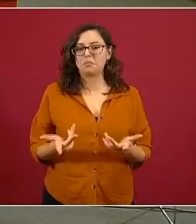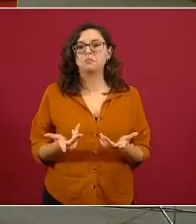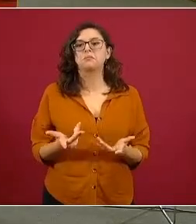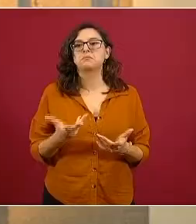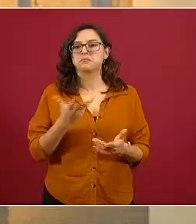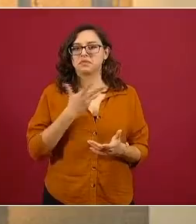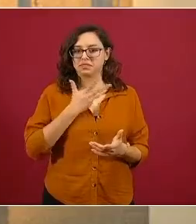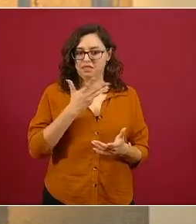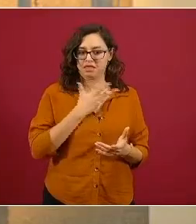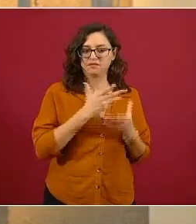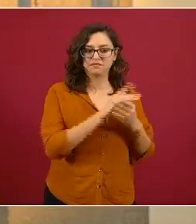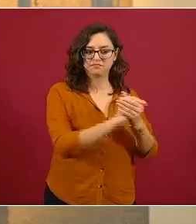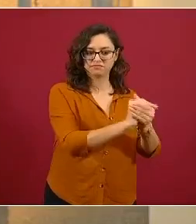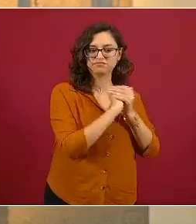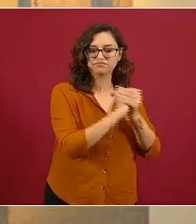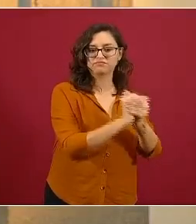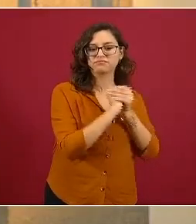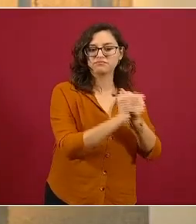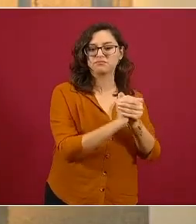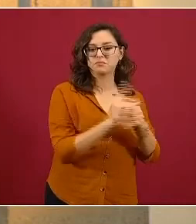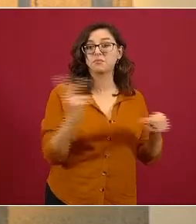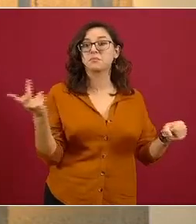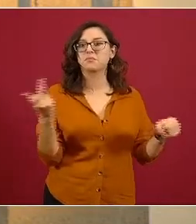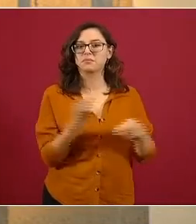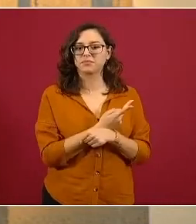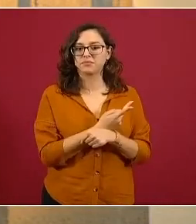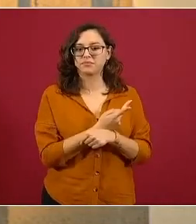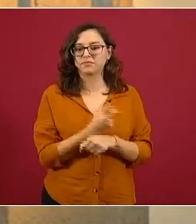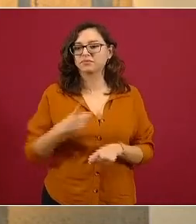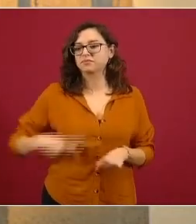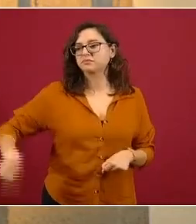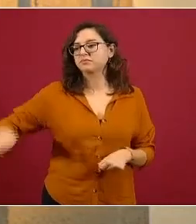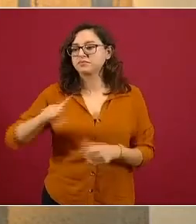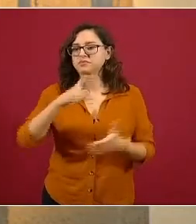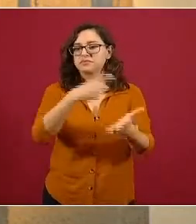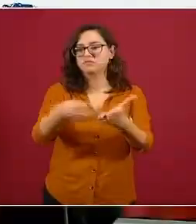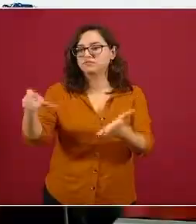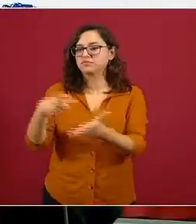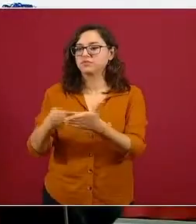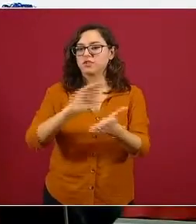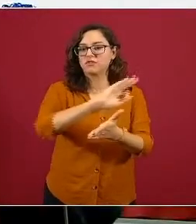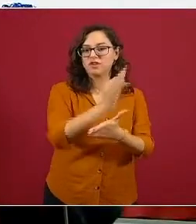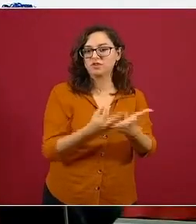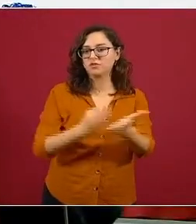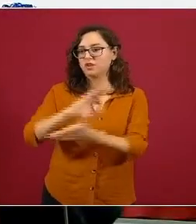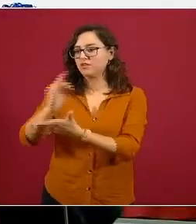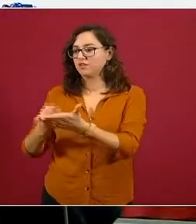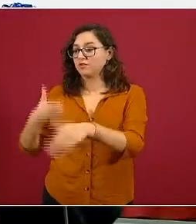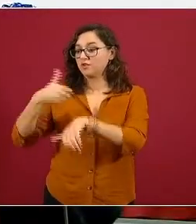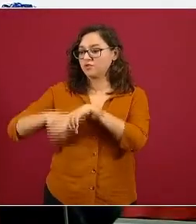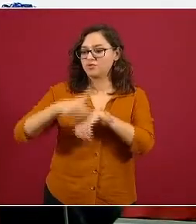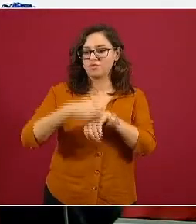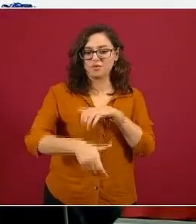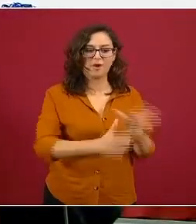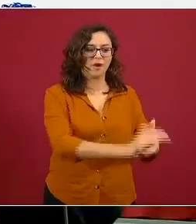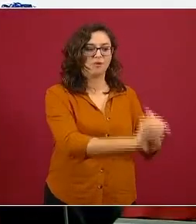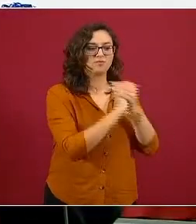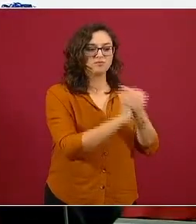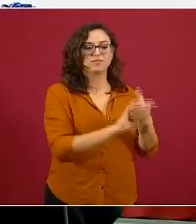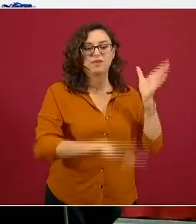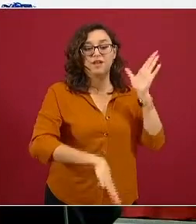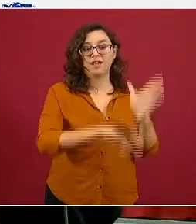bases oficiales para la participación en el sorteo fiscal, pero además orienta